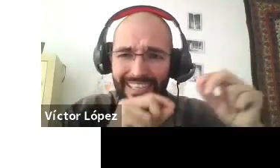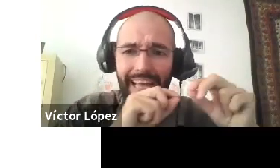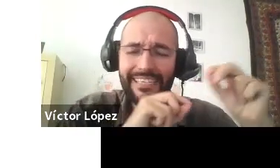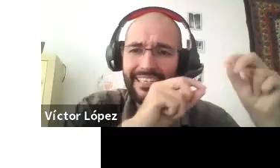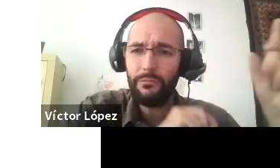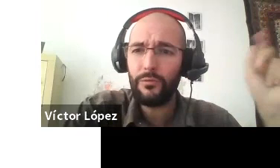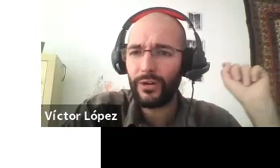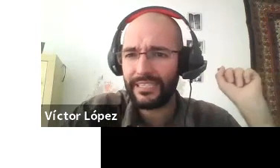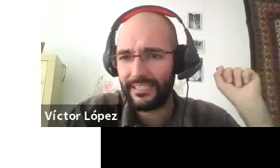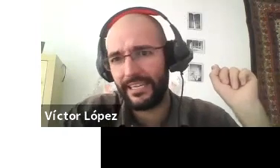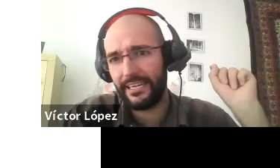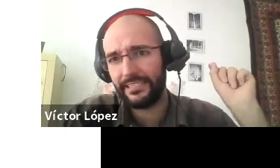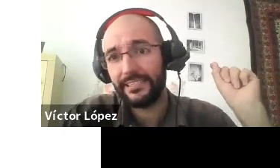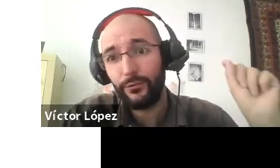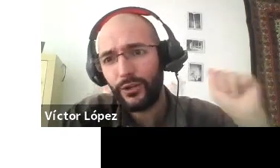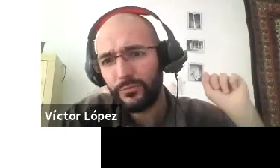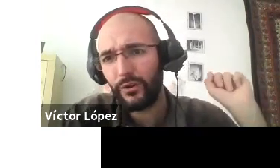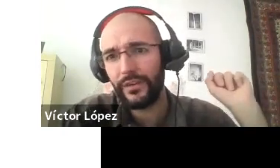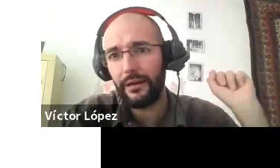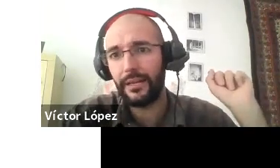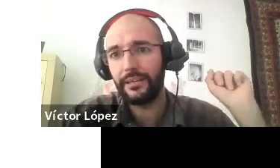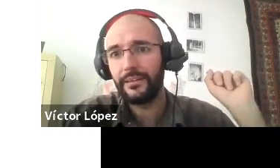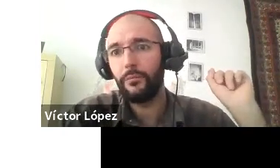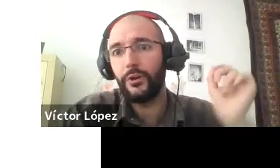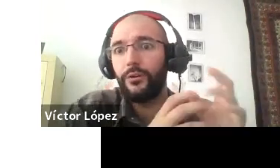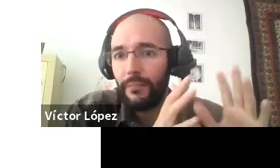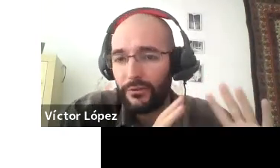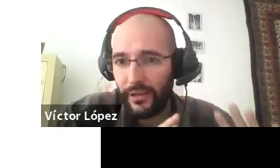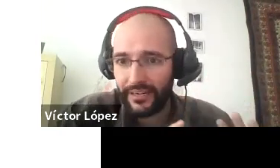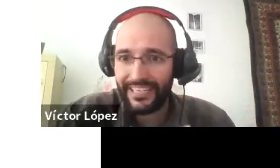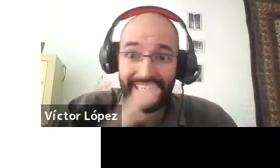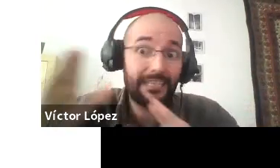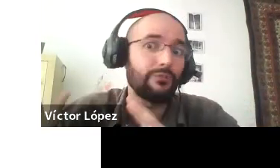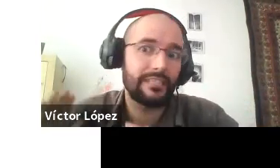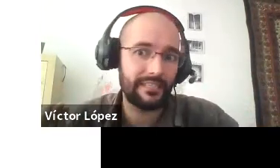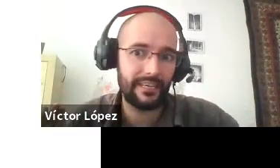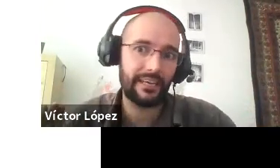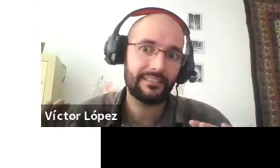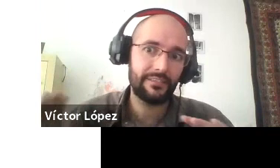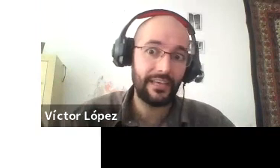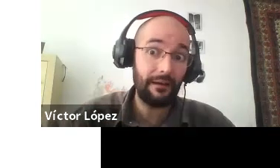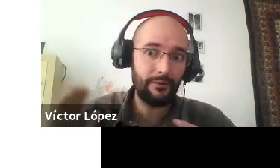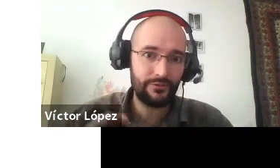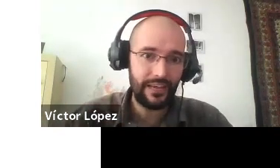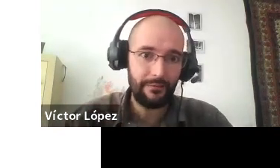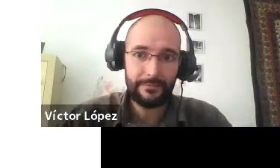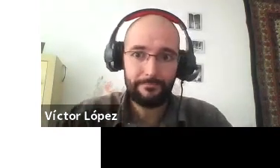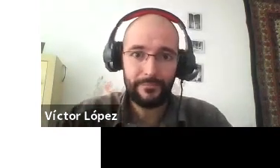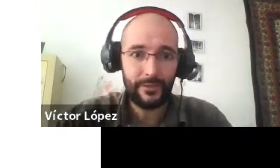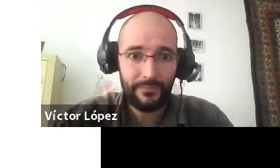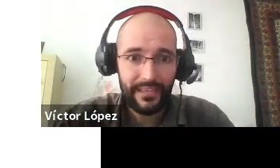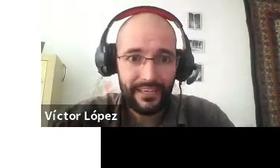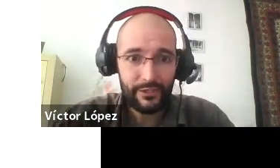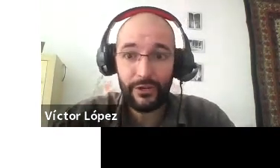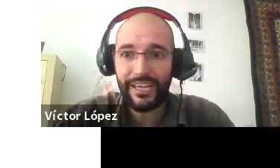profesor, esta tiene muy pocas estrellas, seguro que es poco fiable. Bueno, vamos a ver, y esta tiene muchas estrellas, ¿es fiable o no es fiable?